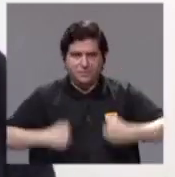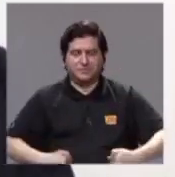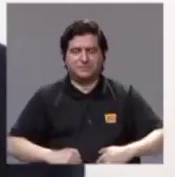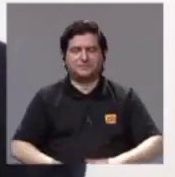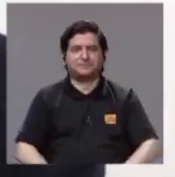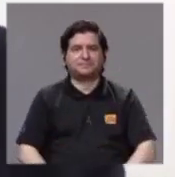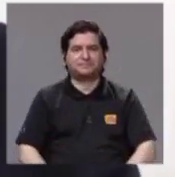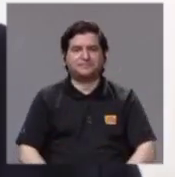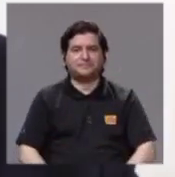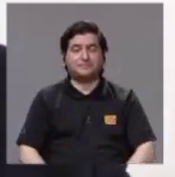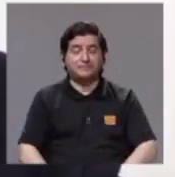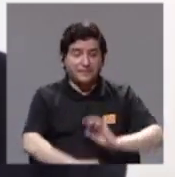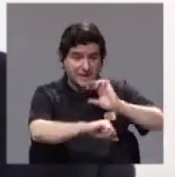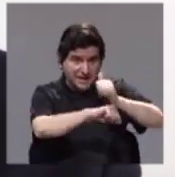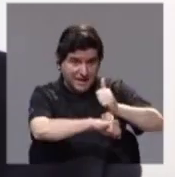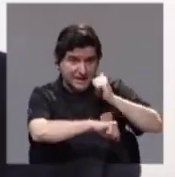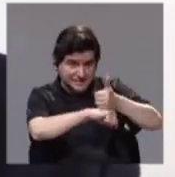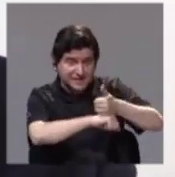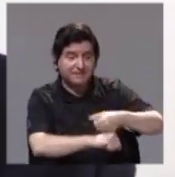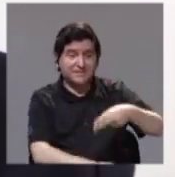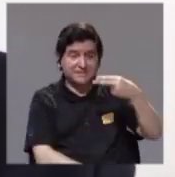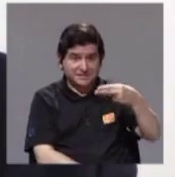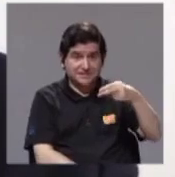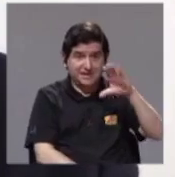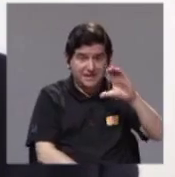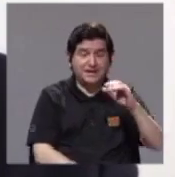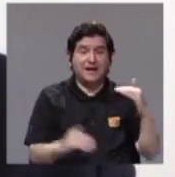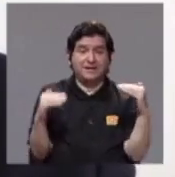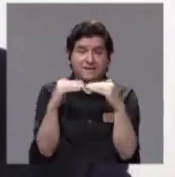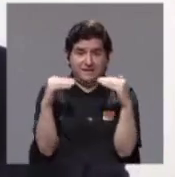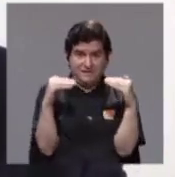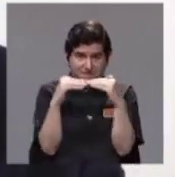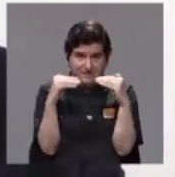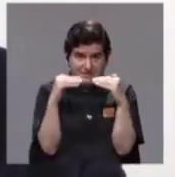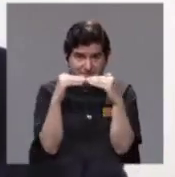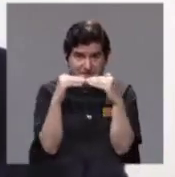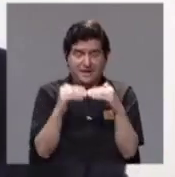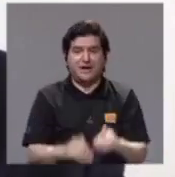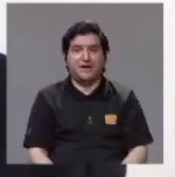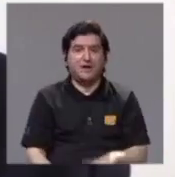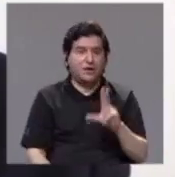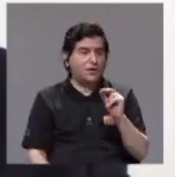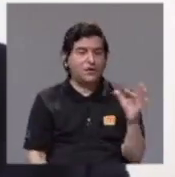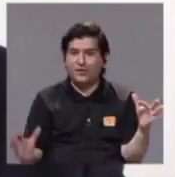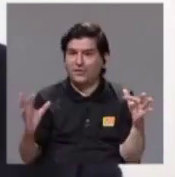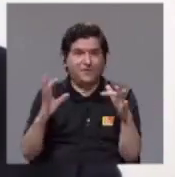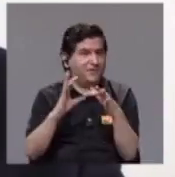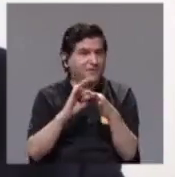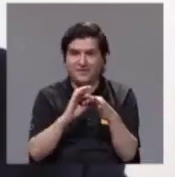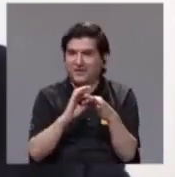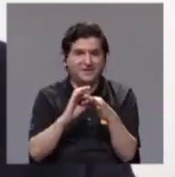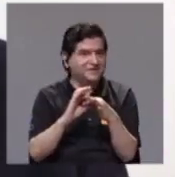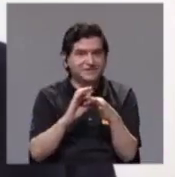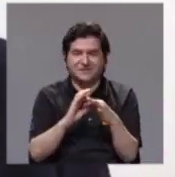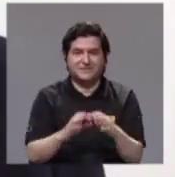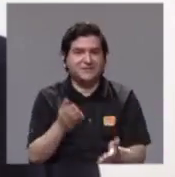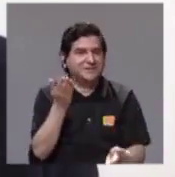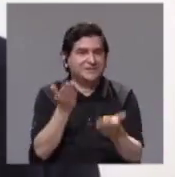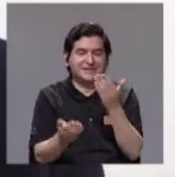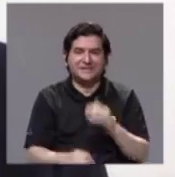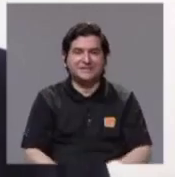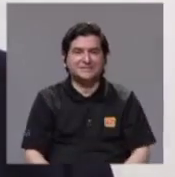la humanidad. Lo que ubica Cortés a un nivel que no corresponde